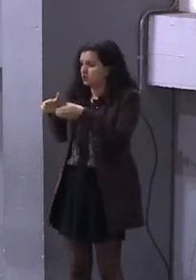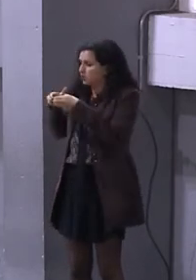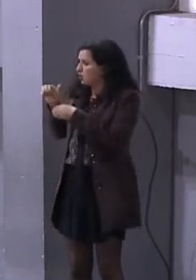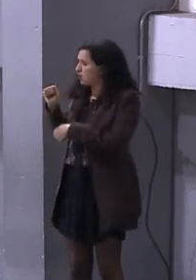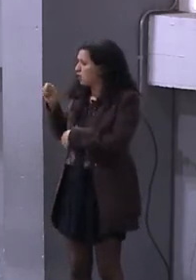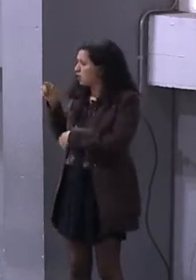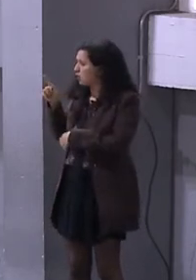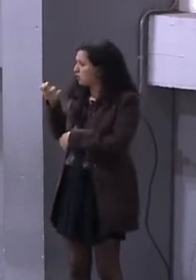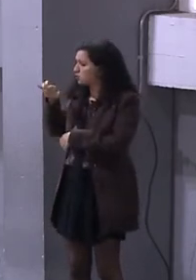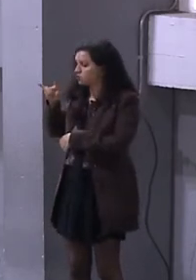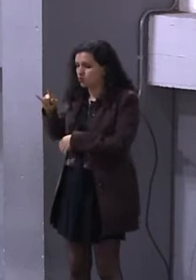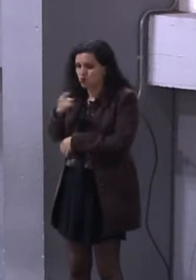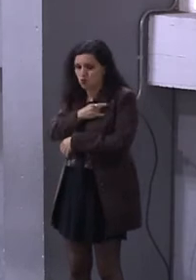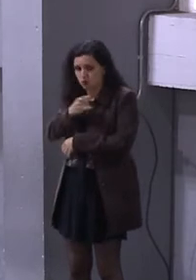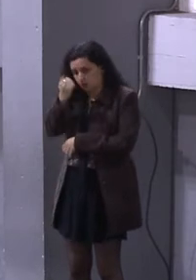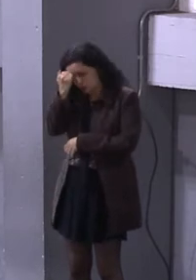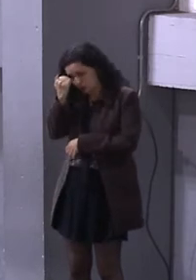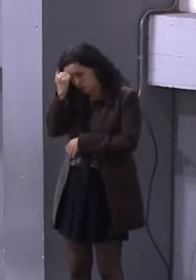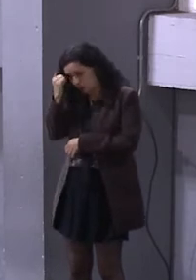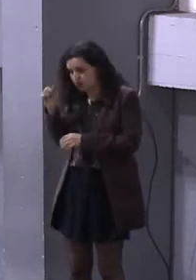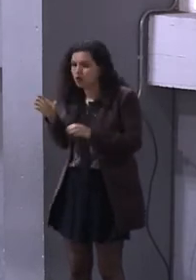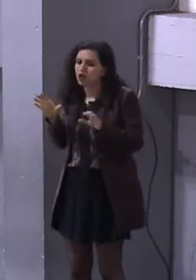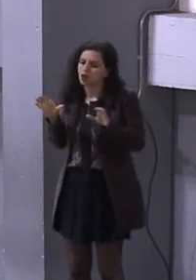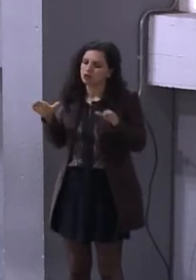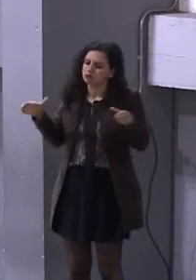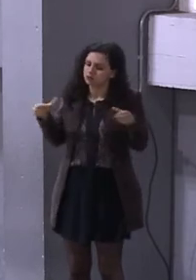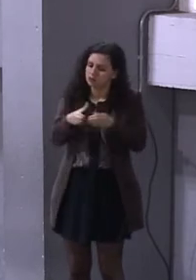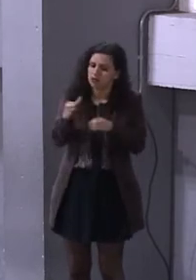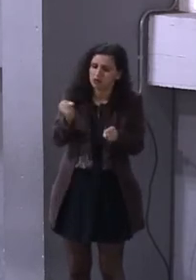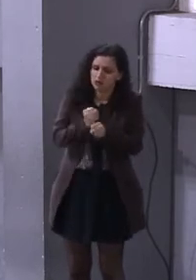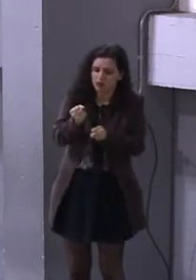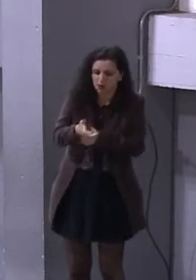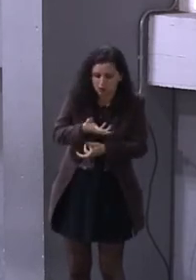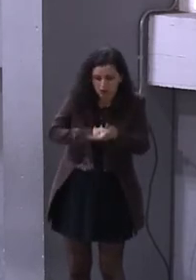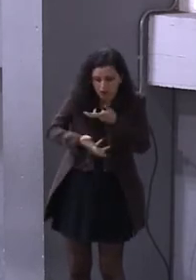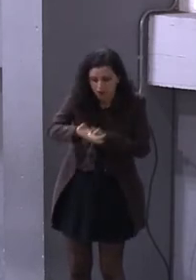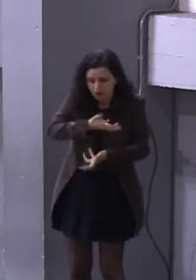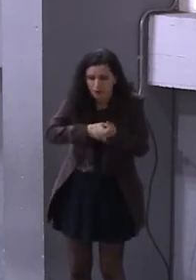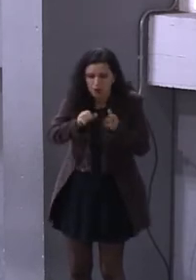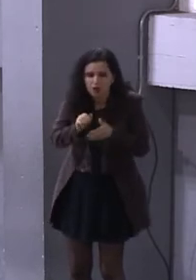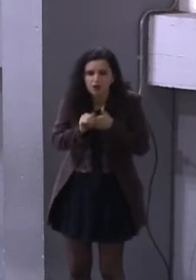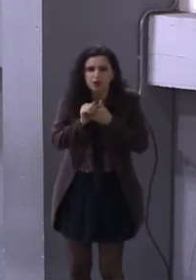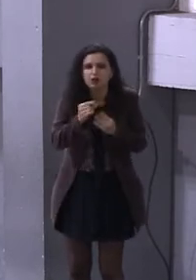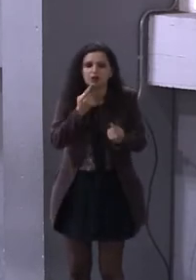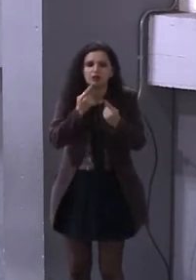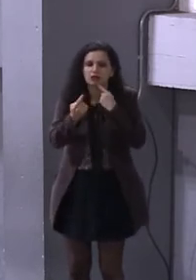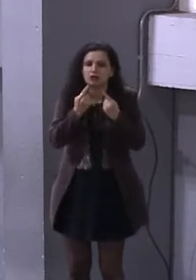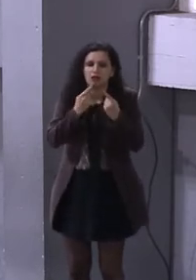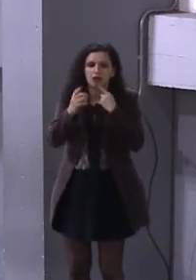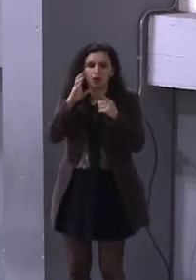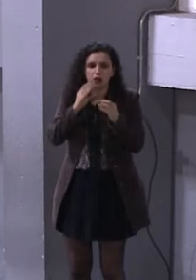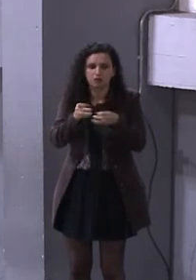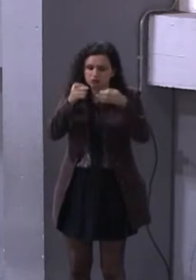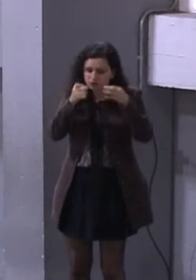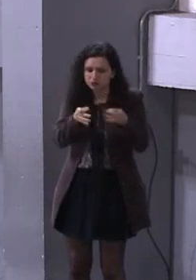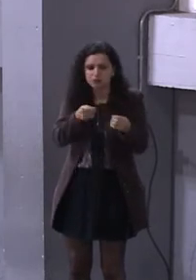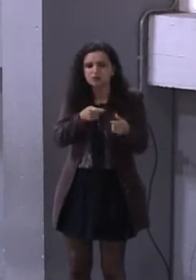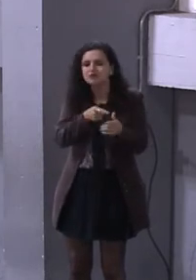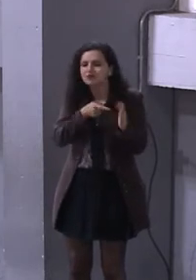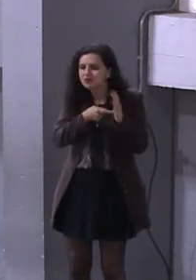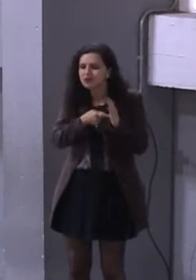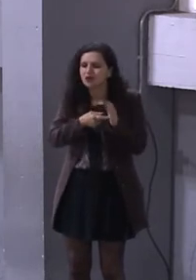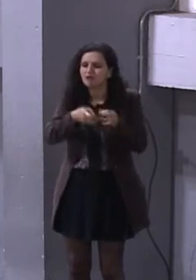ASPU-UPN a una mesa conjunta de trabajo que permita orientar el diálogo sobre las concepciones e implicaciones de